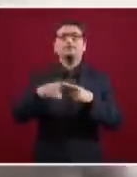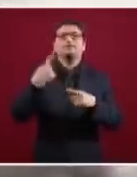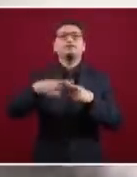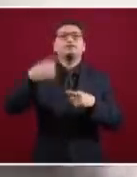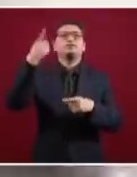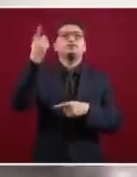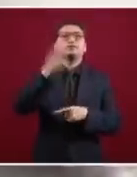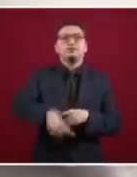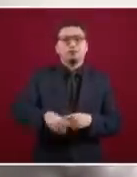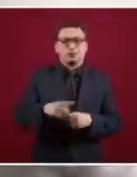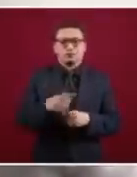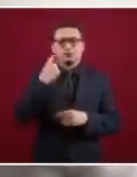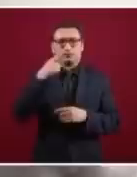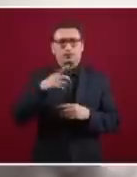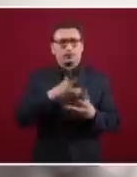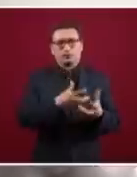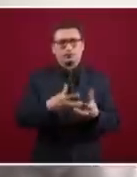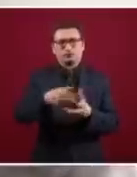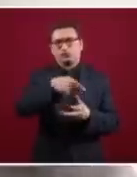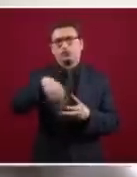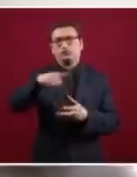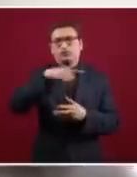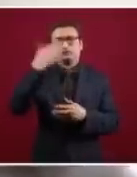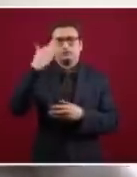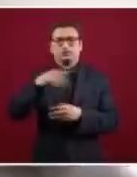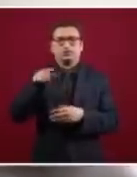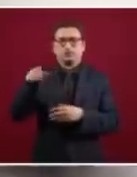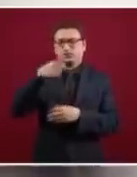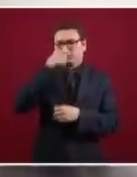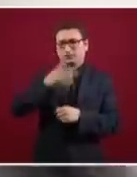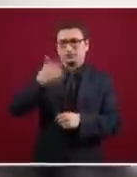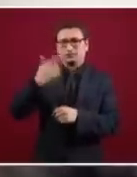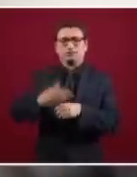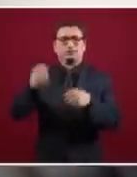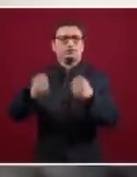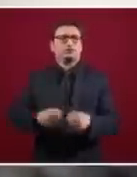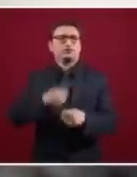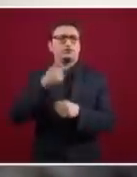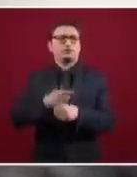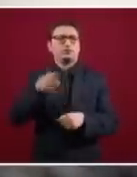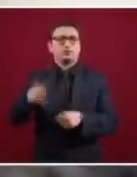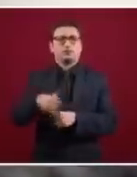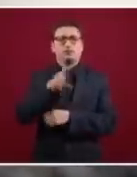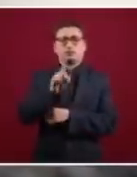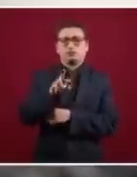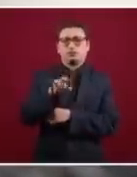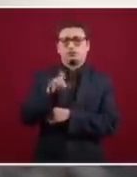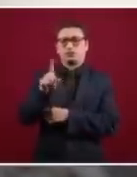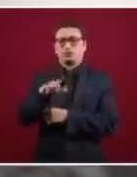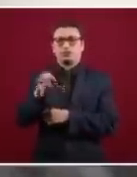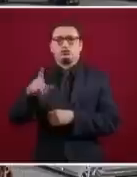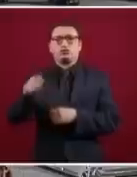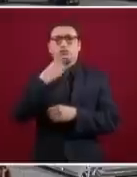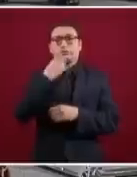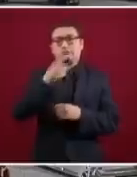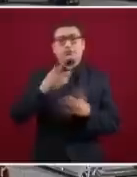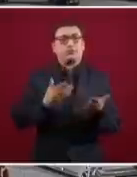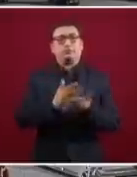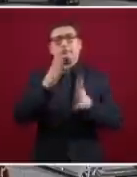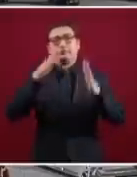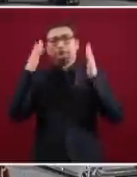el que ordena este operativo que en voz del propio secretario de seguridad durazo fue una acción precipitada